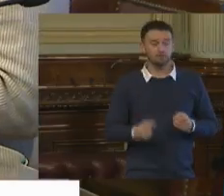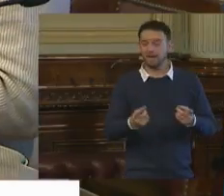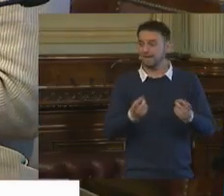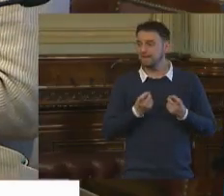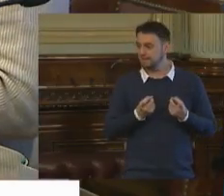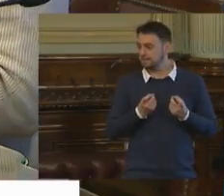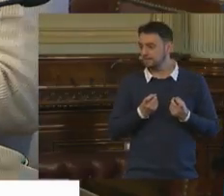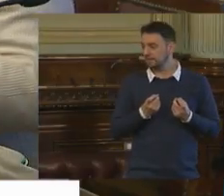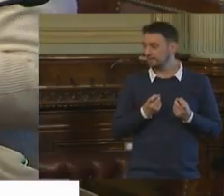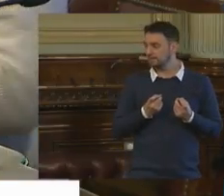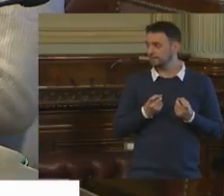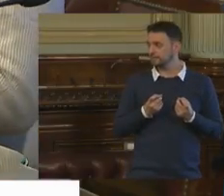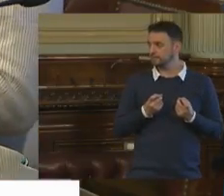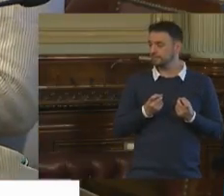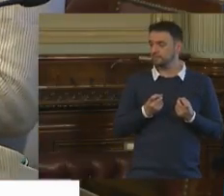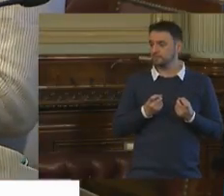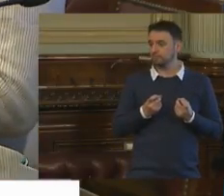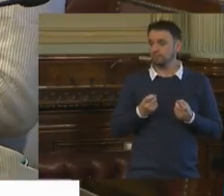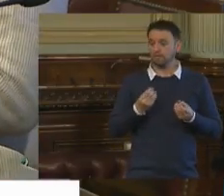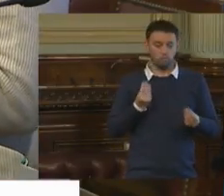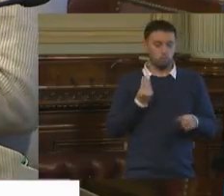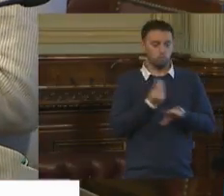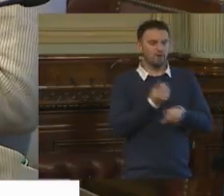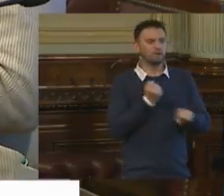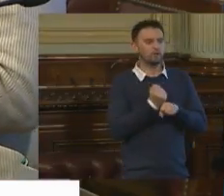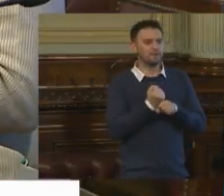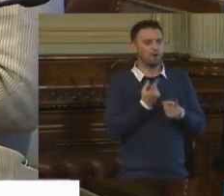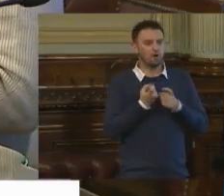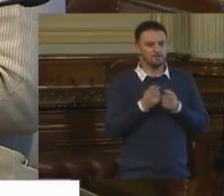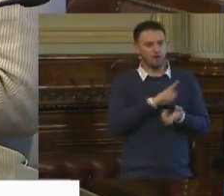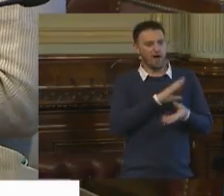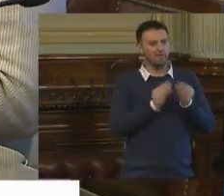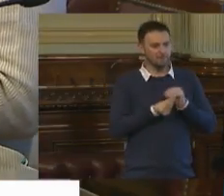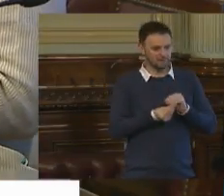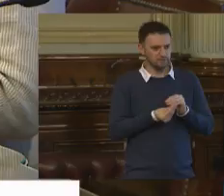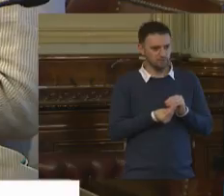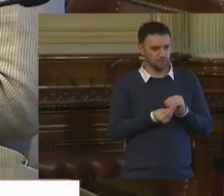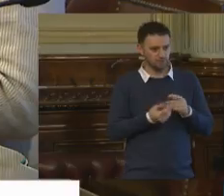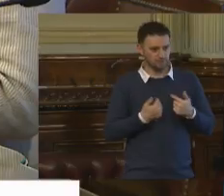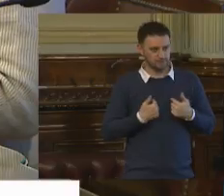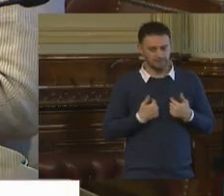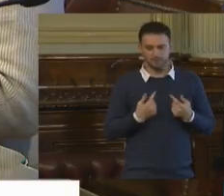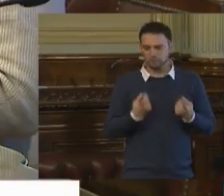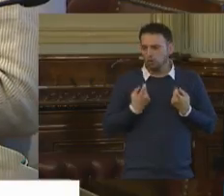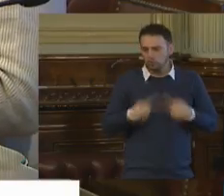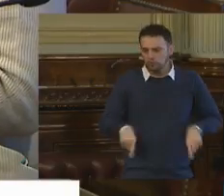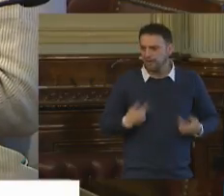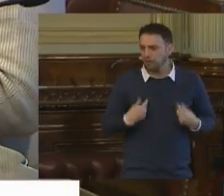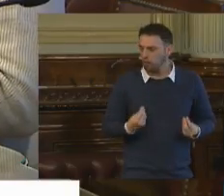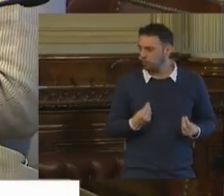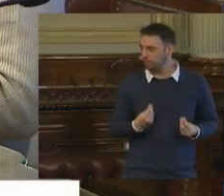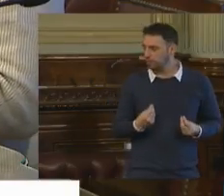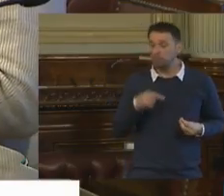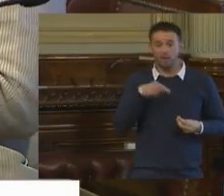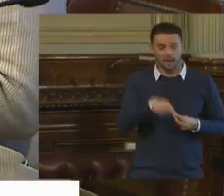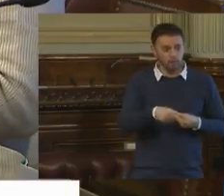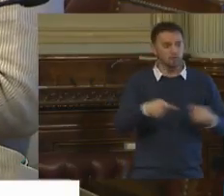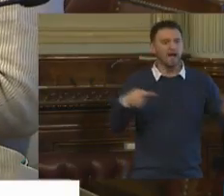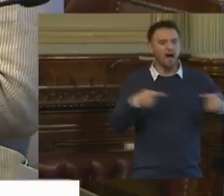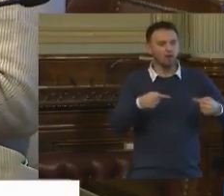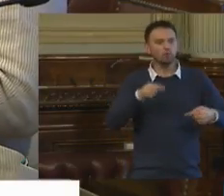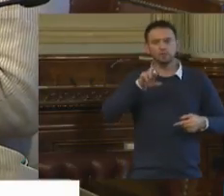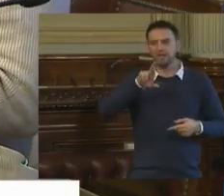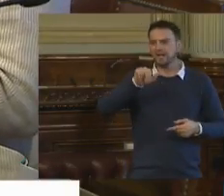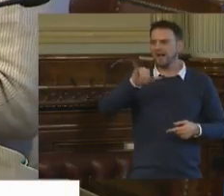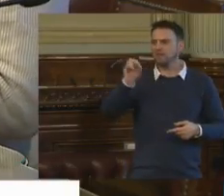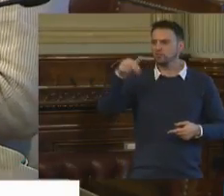que necesitará una adecuación en su puesto de trabajo para poder realizar las funciones que son requeridas en el puesto de trabajo hablaremos de